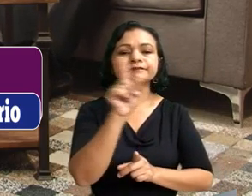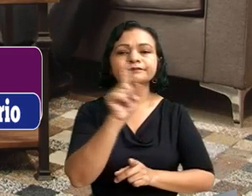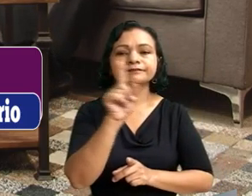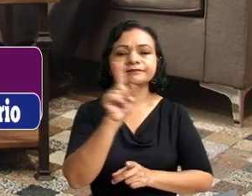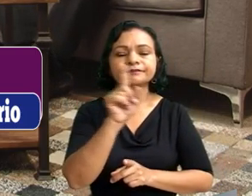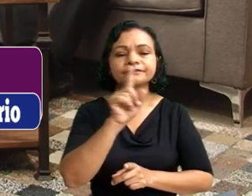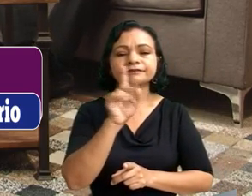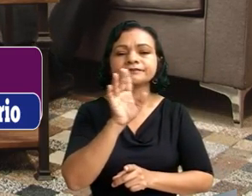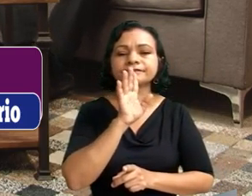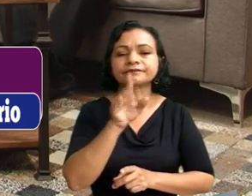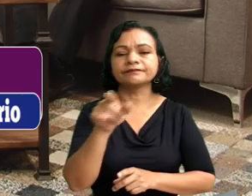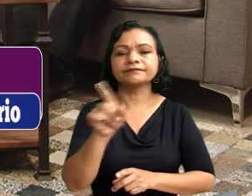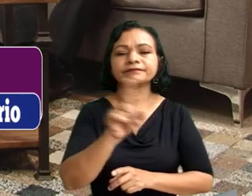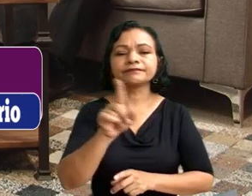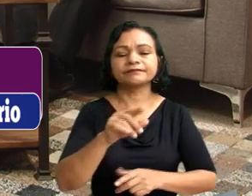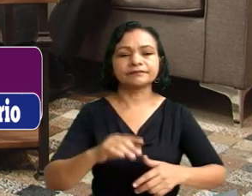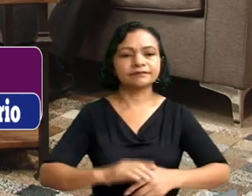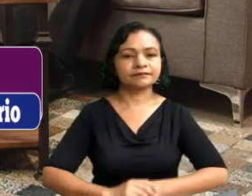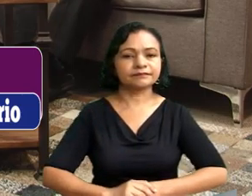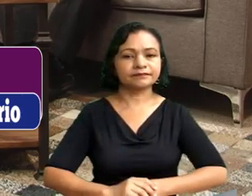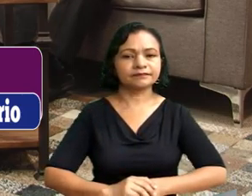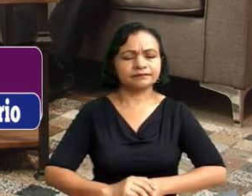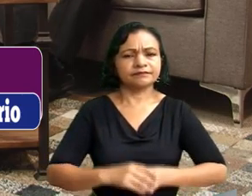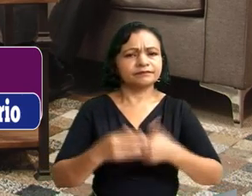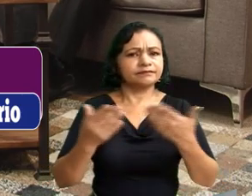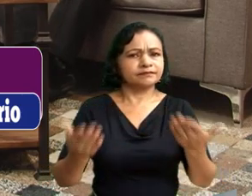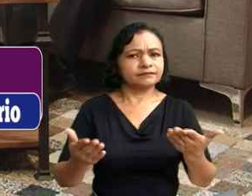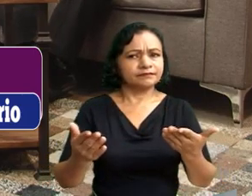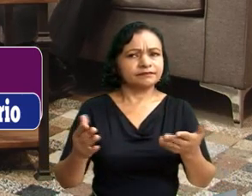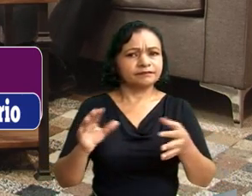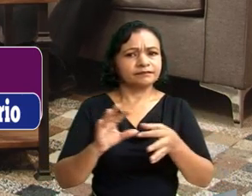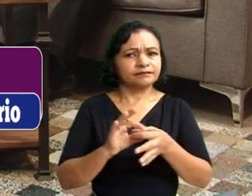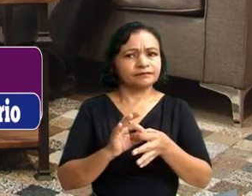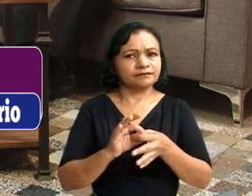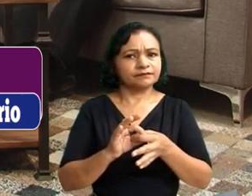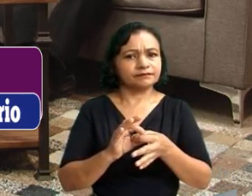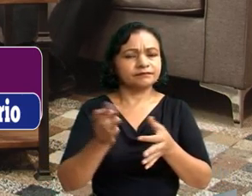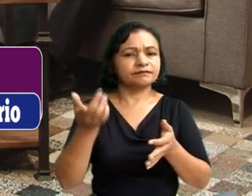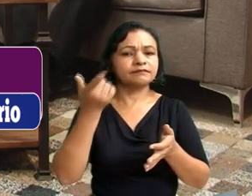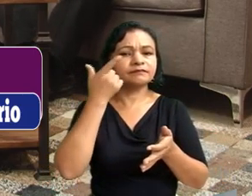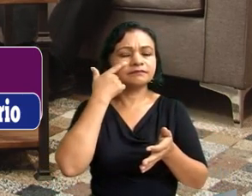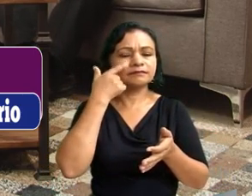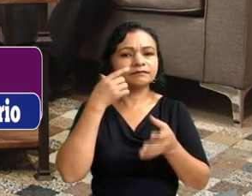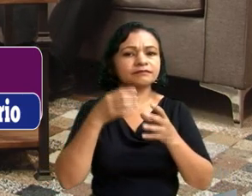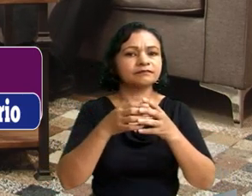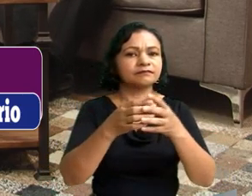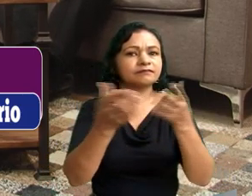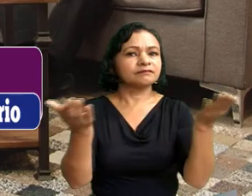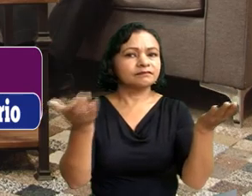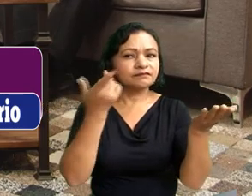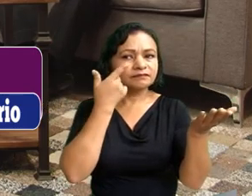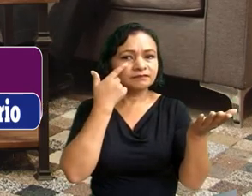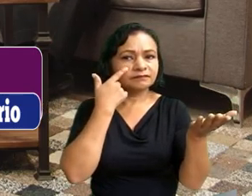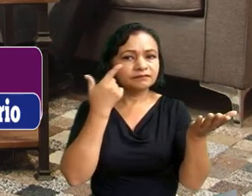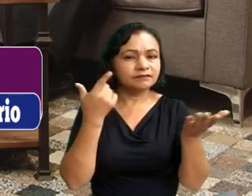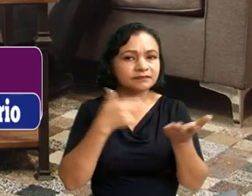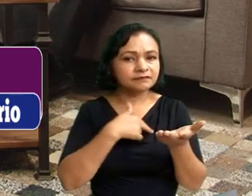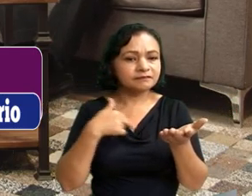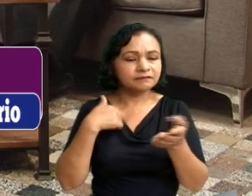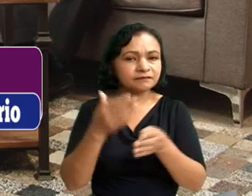min entonces según en una aventura una aventura que venían